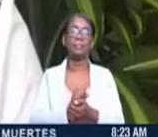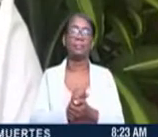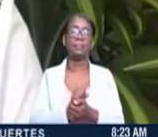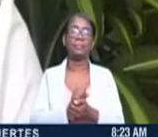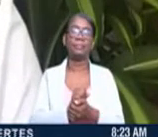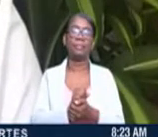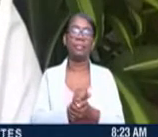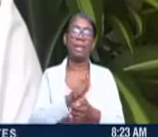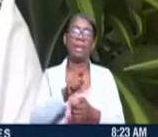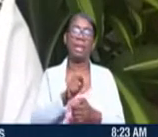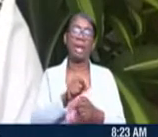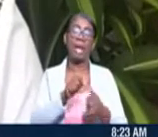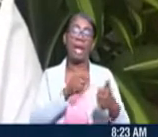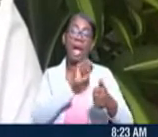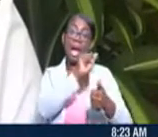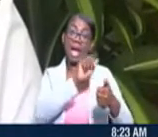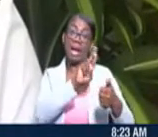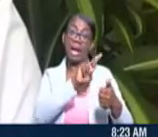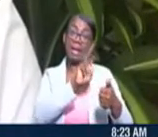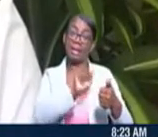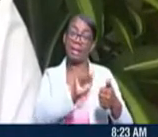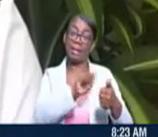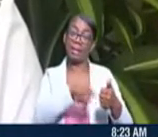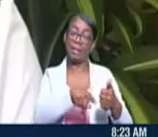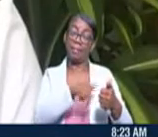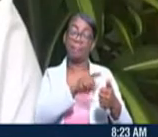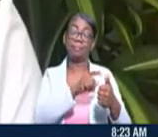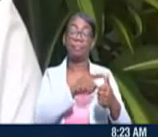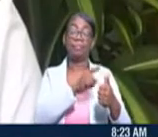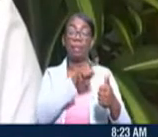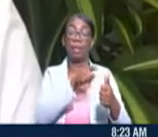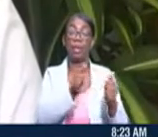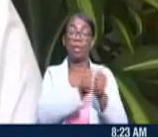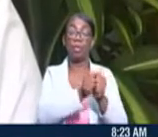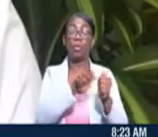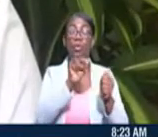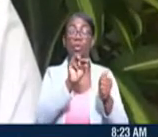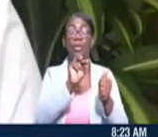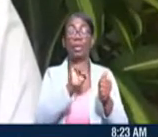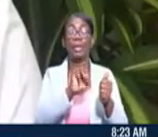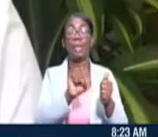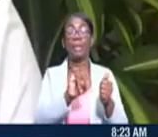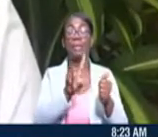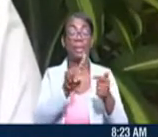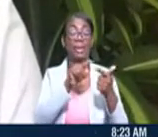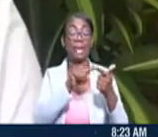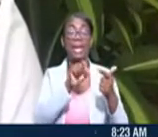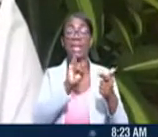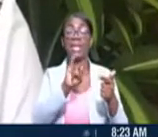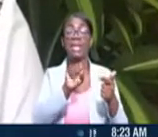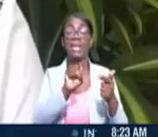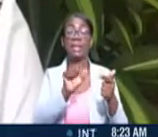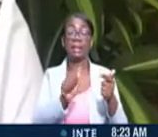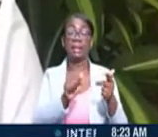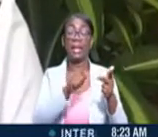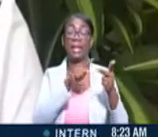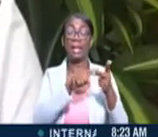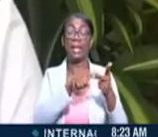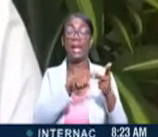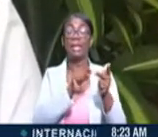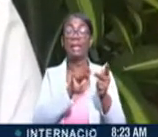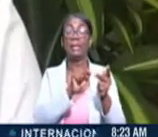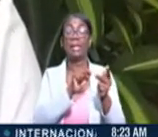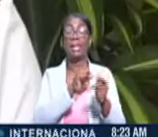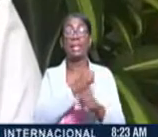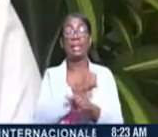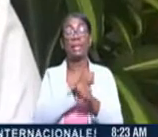la Autoridad de los Recursos Acuáticos de Panamá, conjuntamente con el NIDA, el ISA, que es el Instituto de Seguro Agropecuario,